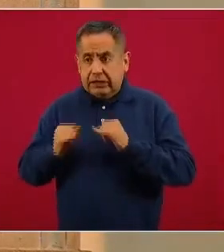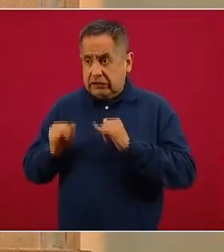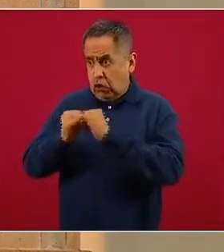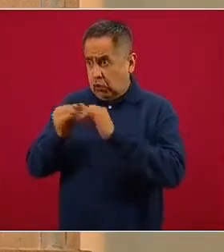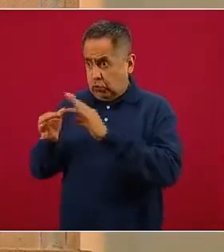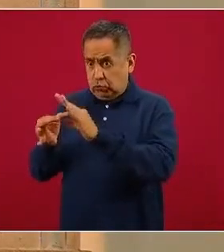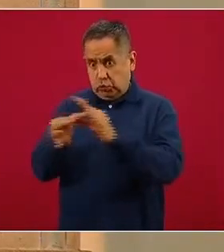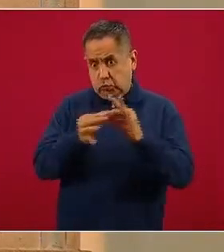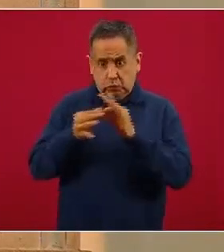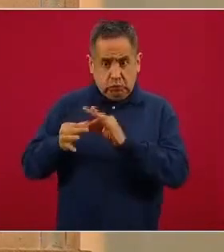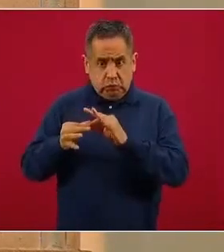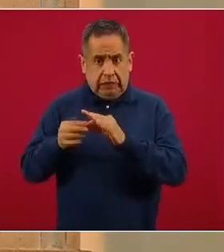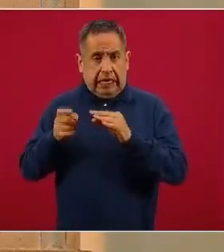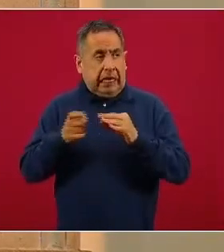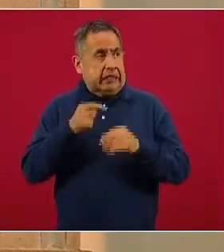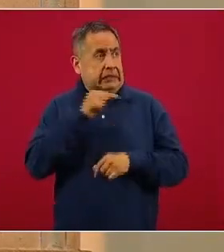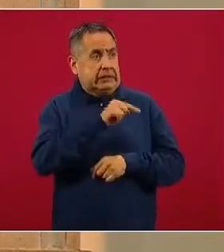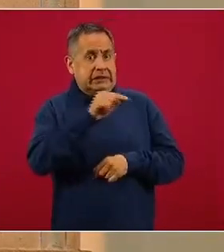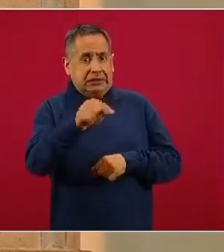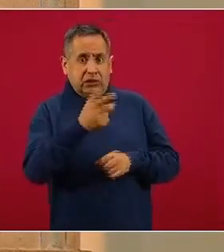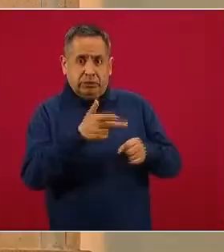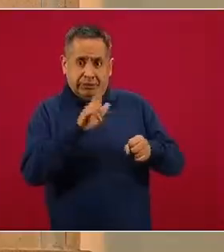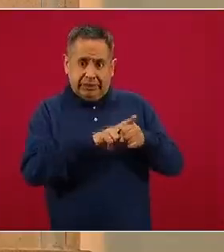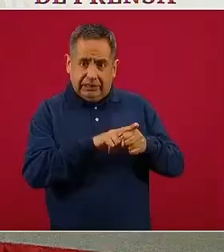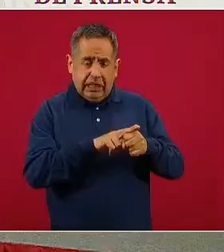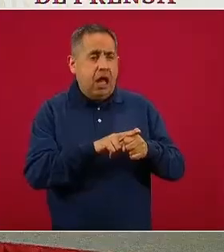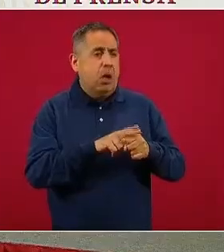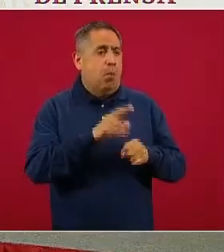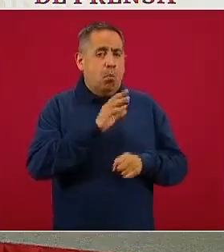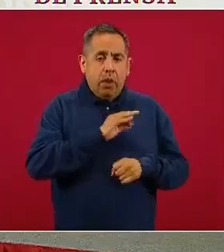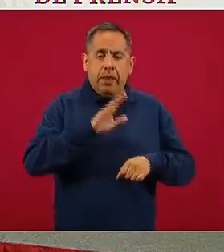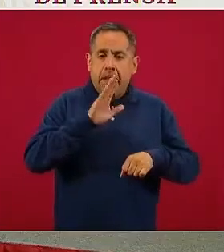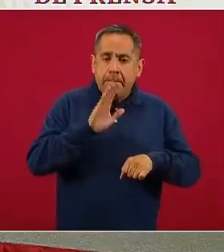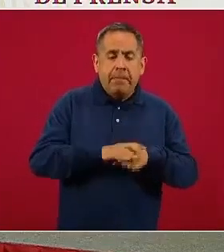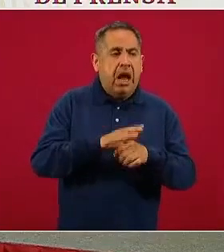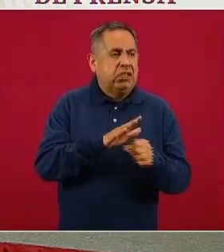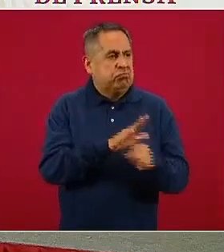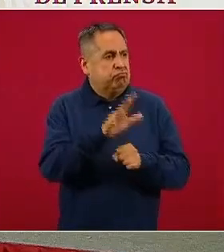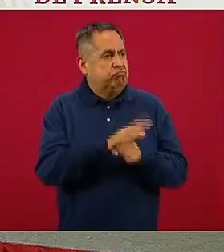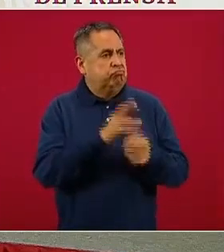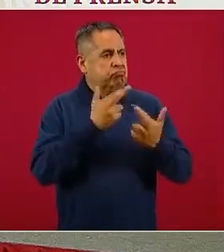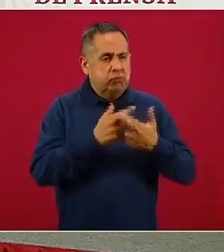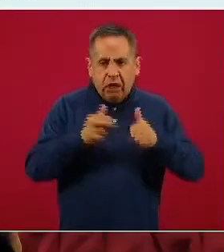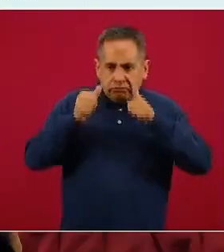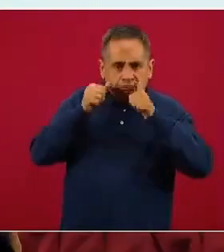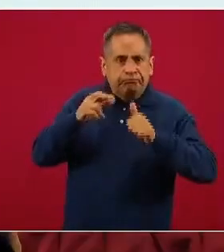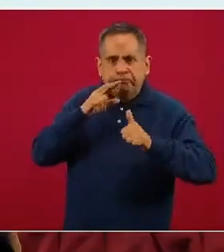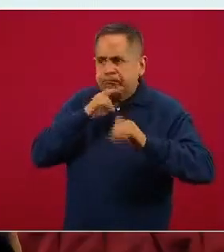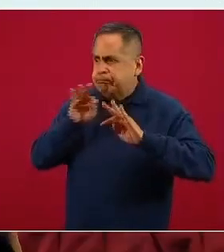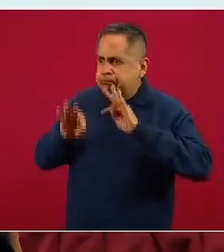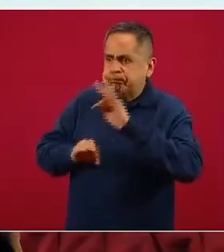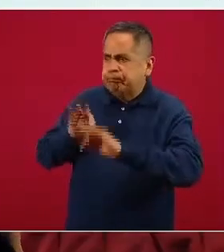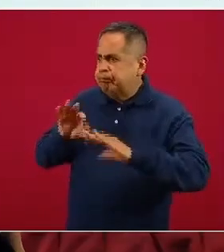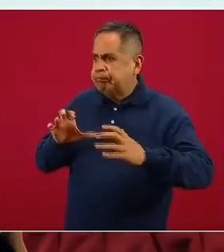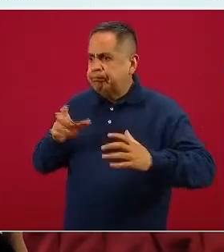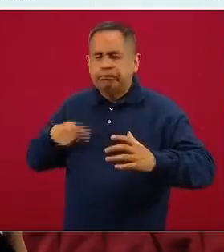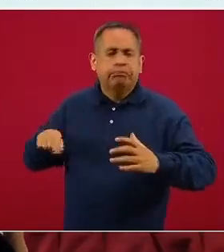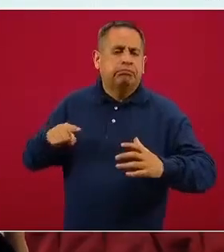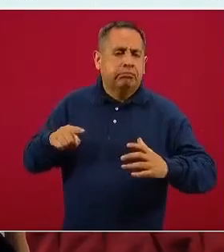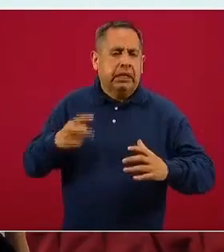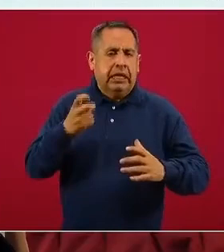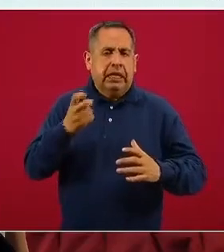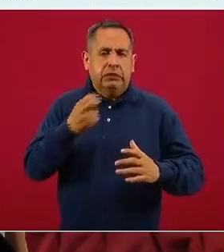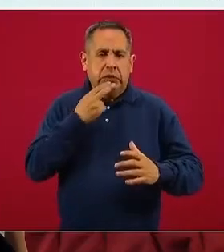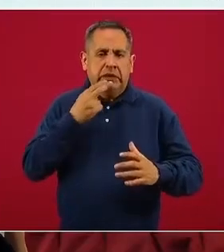instituciones, estas unidades puedan tener aún mejor capacidad resolutiva y con eso al final se puede